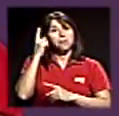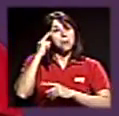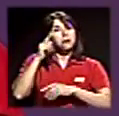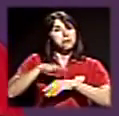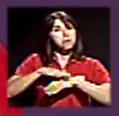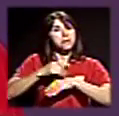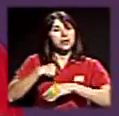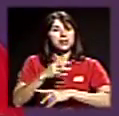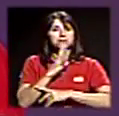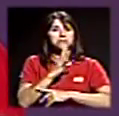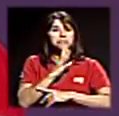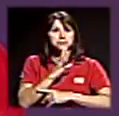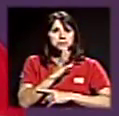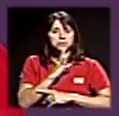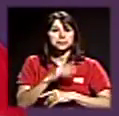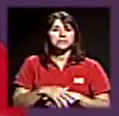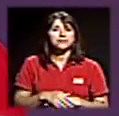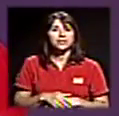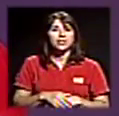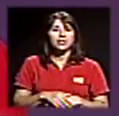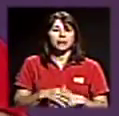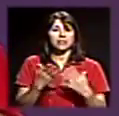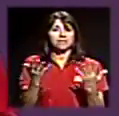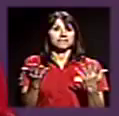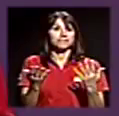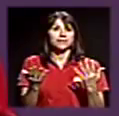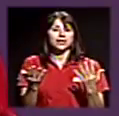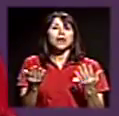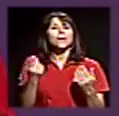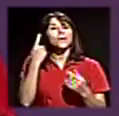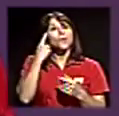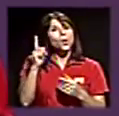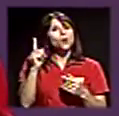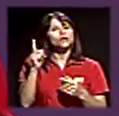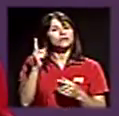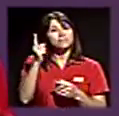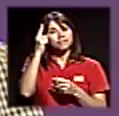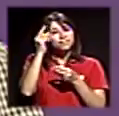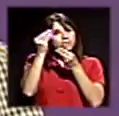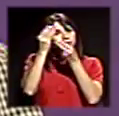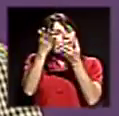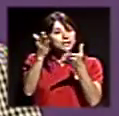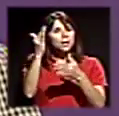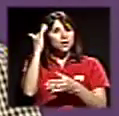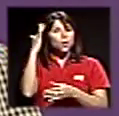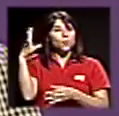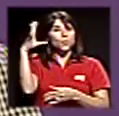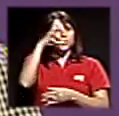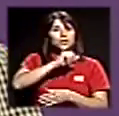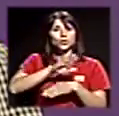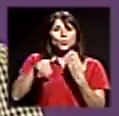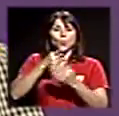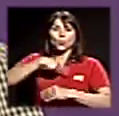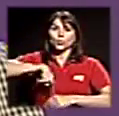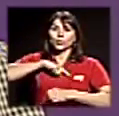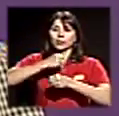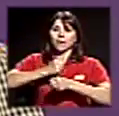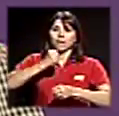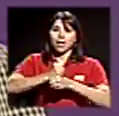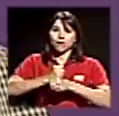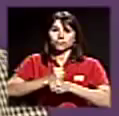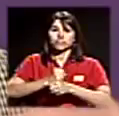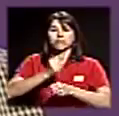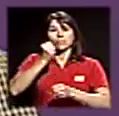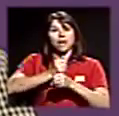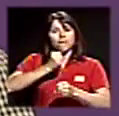permitirme hablar y en este caso, en ese sentido, por generar conciencia, ¿verdad? De todo el trabajo que tenemos que hacer desde el